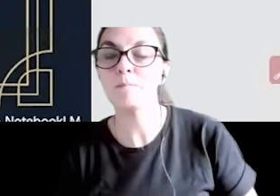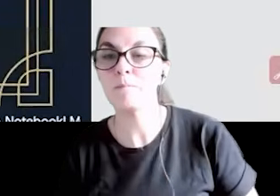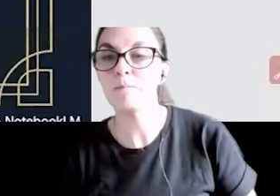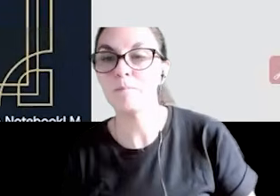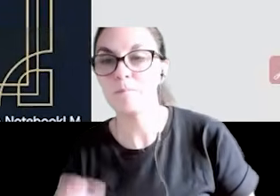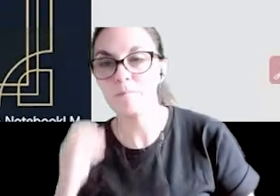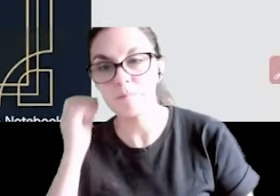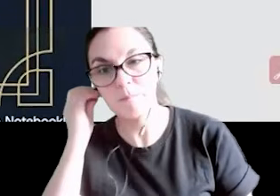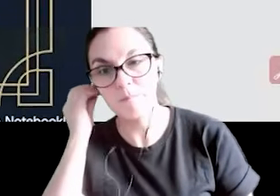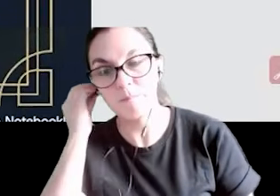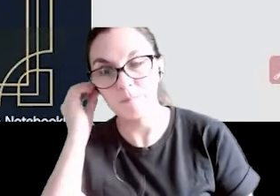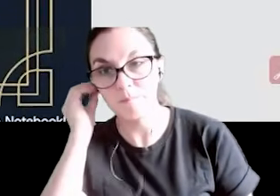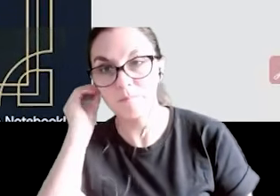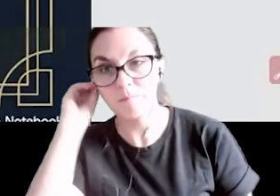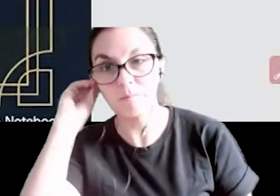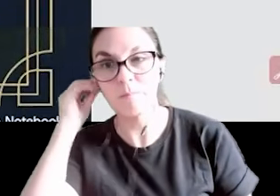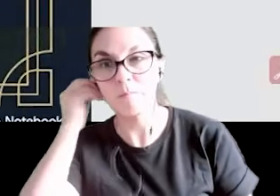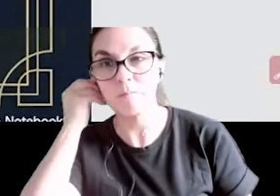no